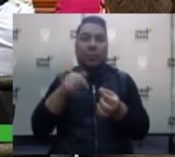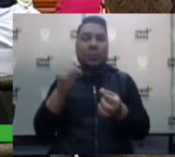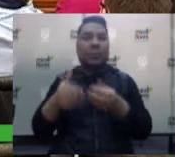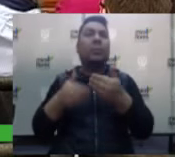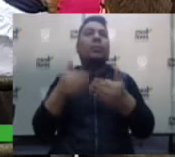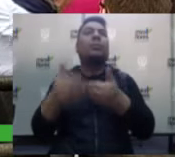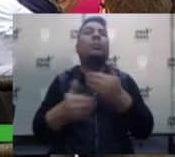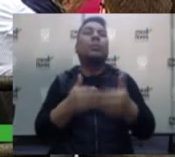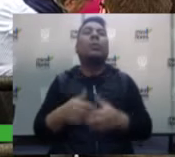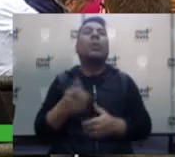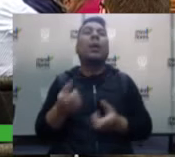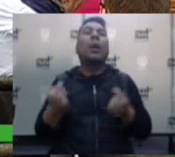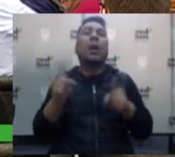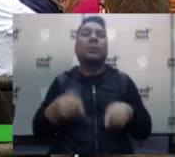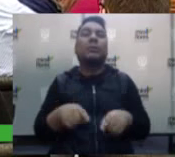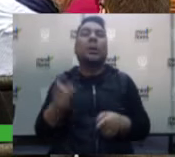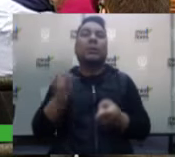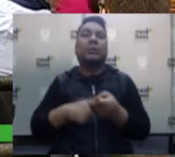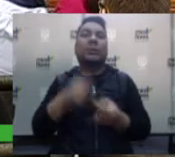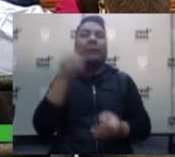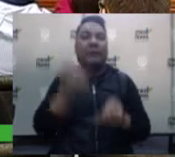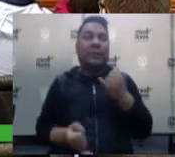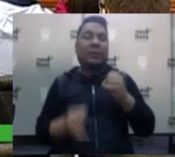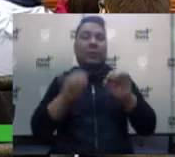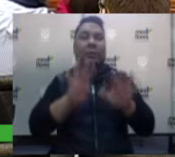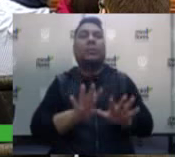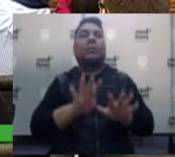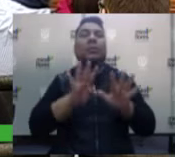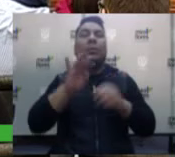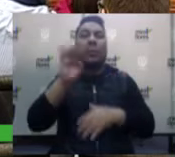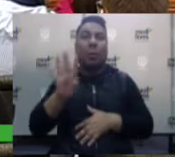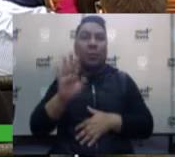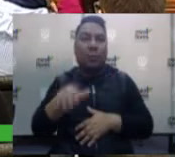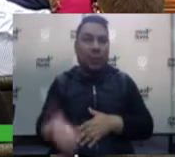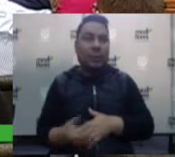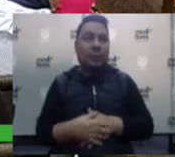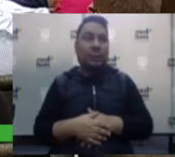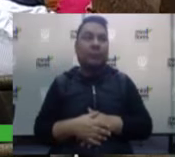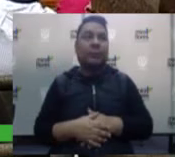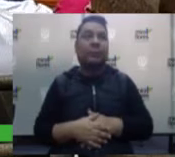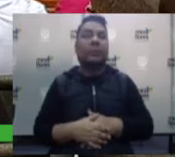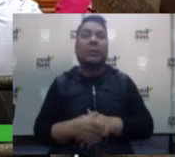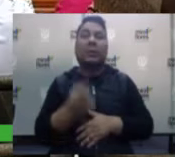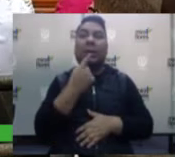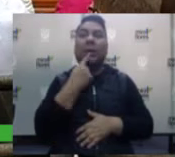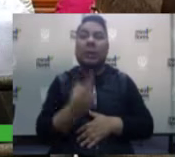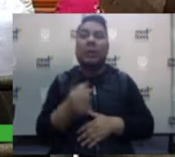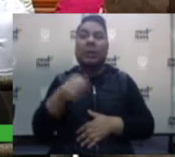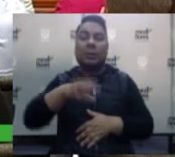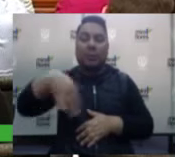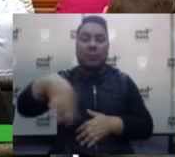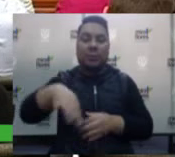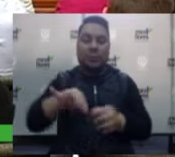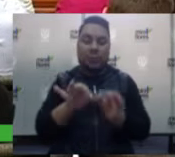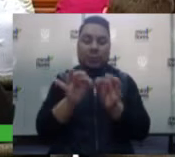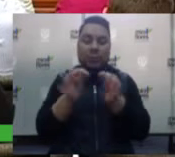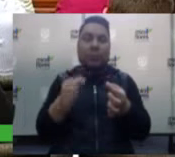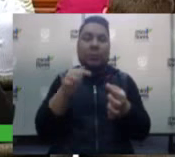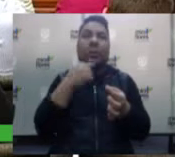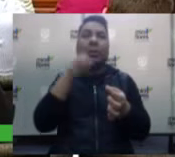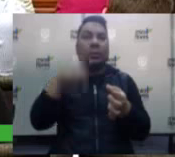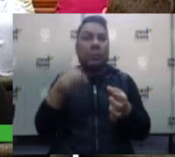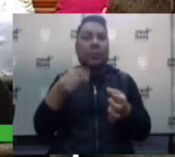siguientes ubicaciones hasta finalizar las 94 existentes. Es preciso indicar que las bolillas cumplen